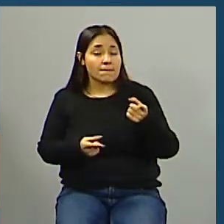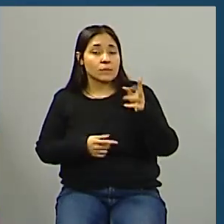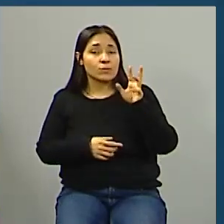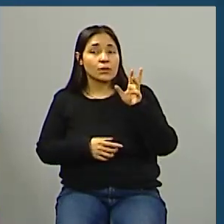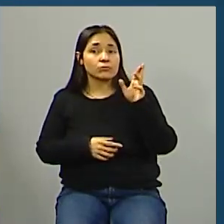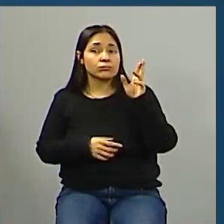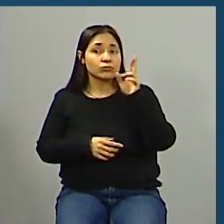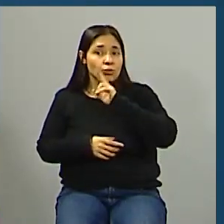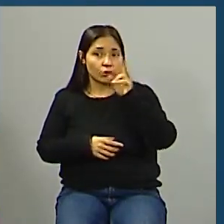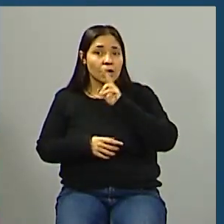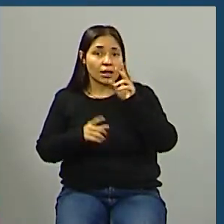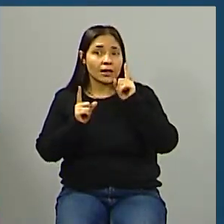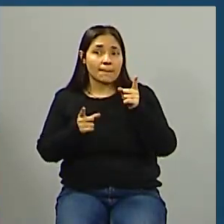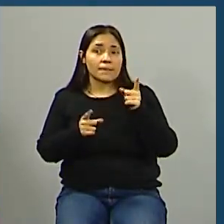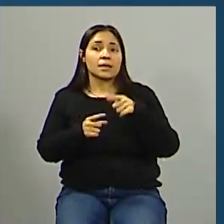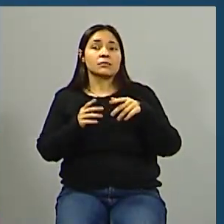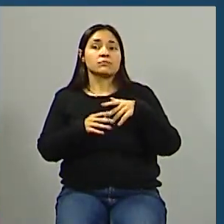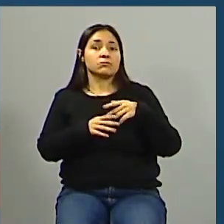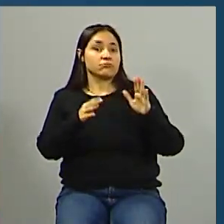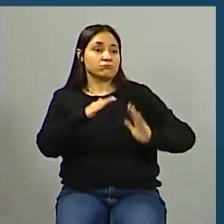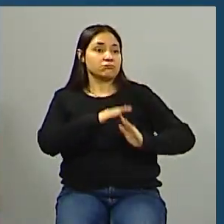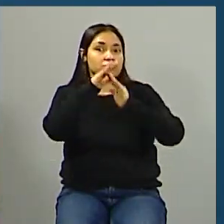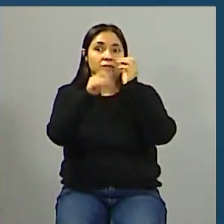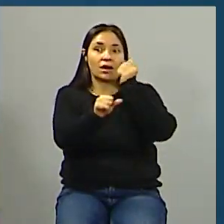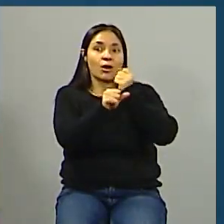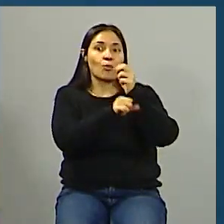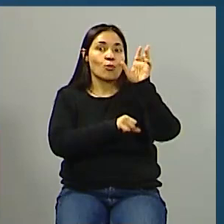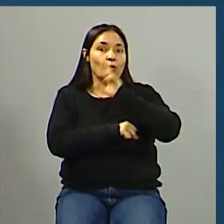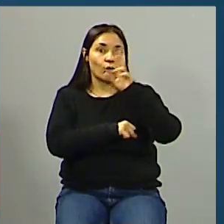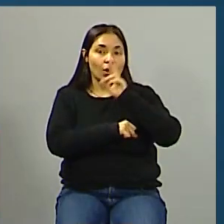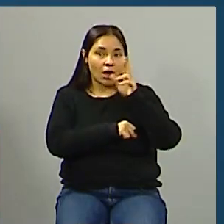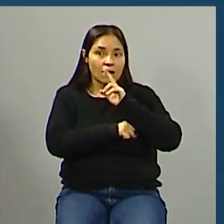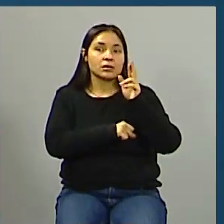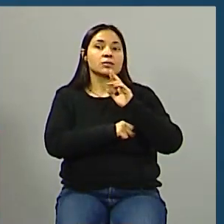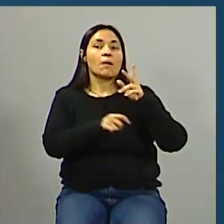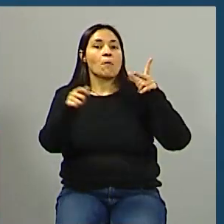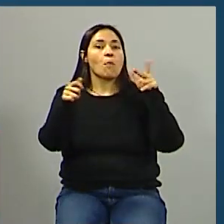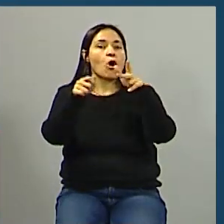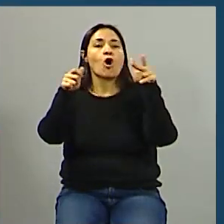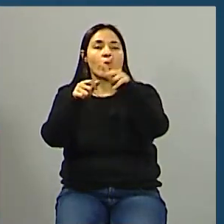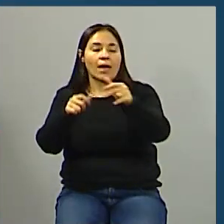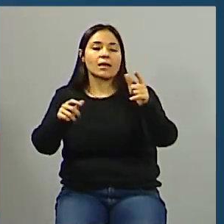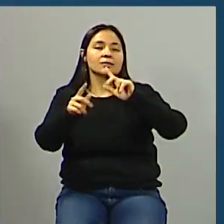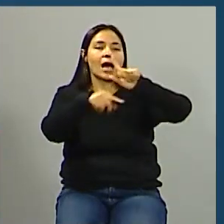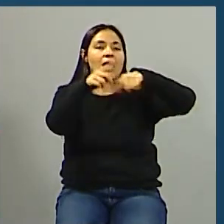porque se privilegia mucho la mano de obra femenina en esto, en lo que es poda, atadura, etc. Pero